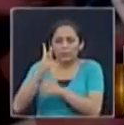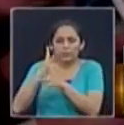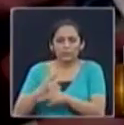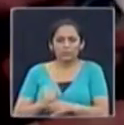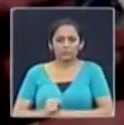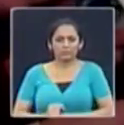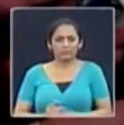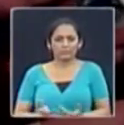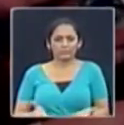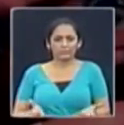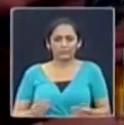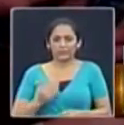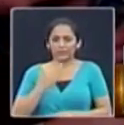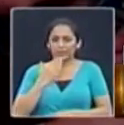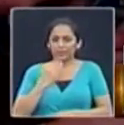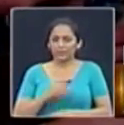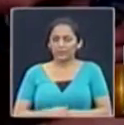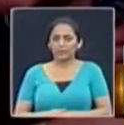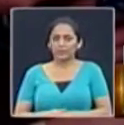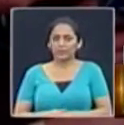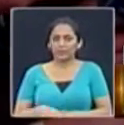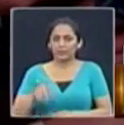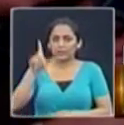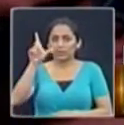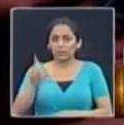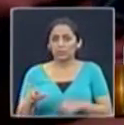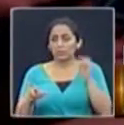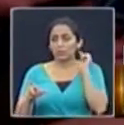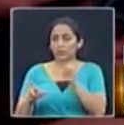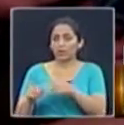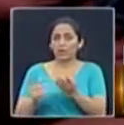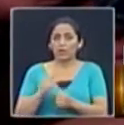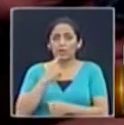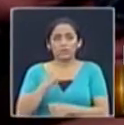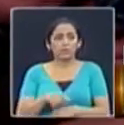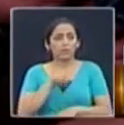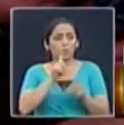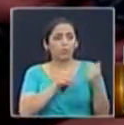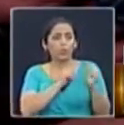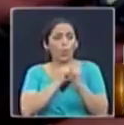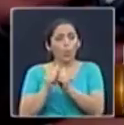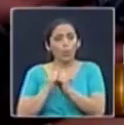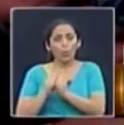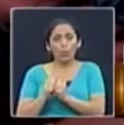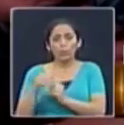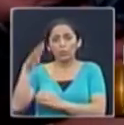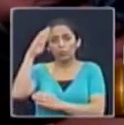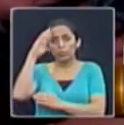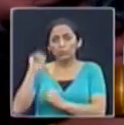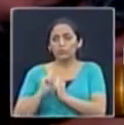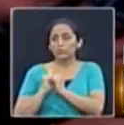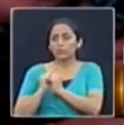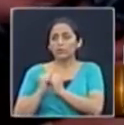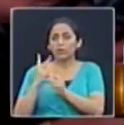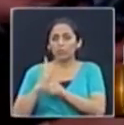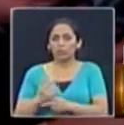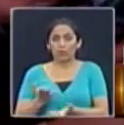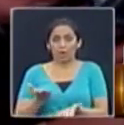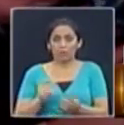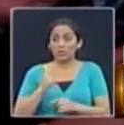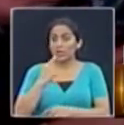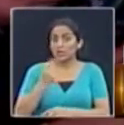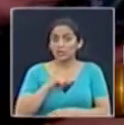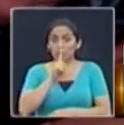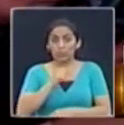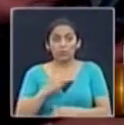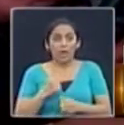Llama la atención que el más querido tenga que tener un equipo de seguridad que le ande acompañando, pues si tanto le quieren los ecuatorianos, que camine libre por las calles, como